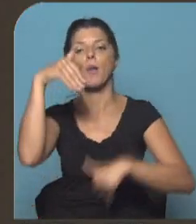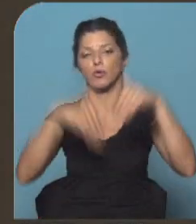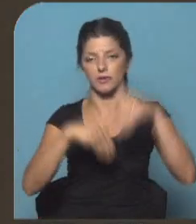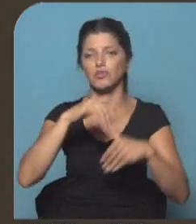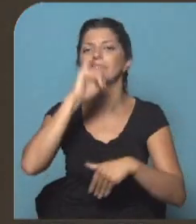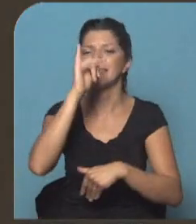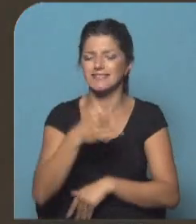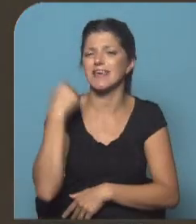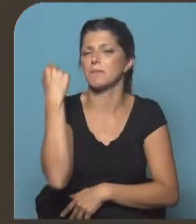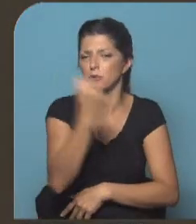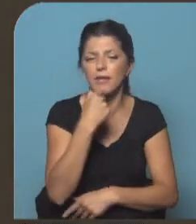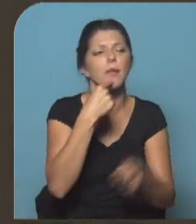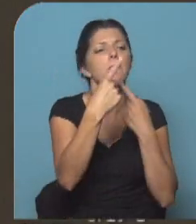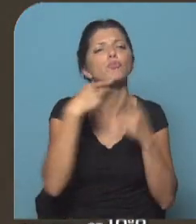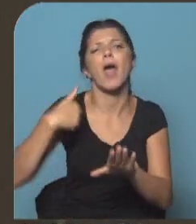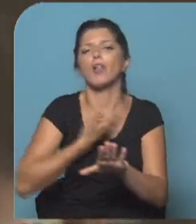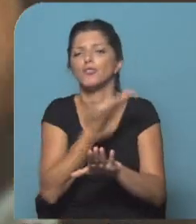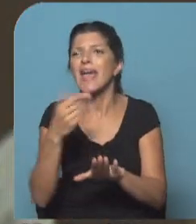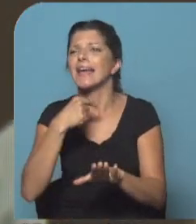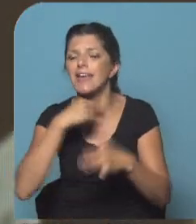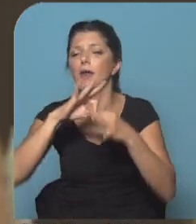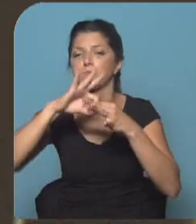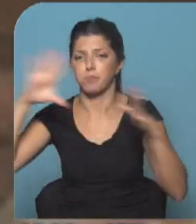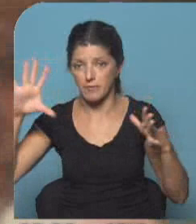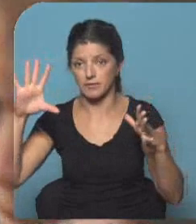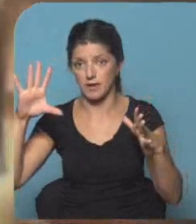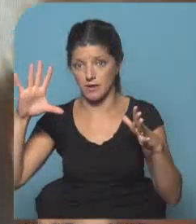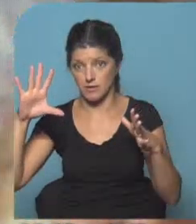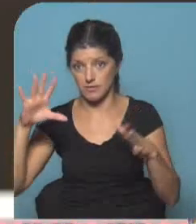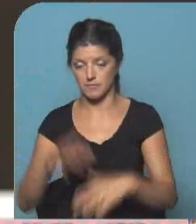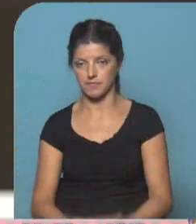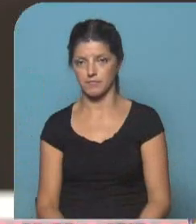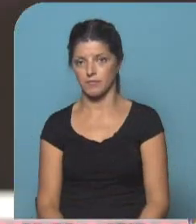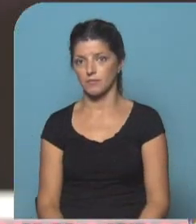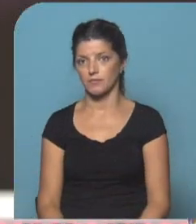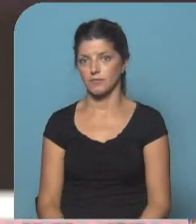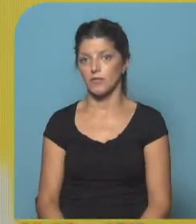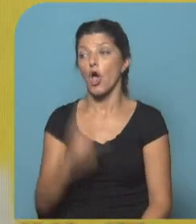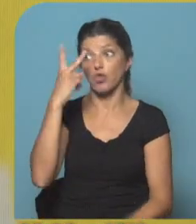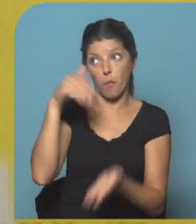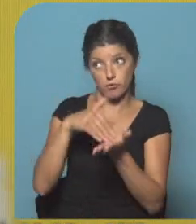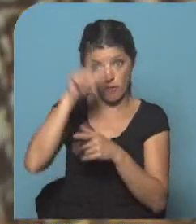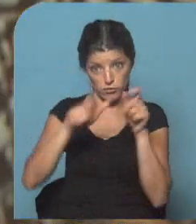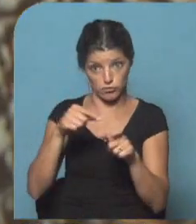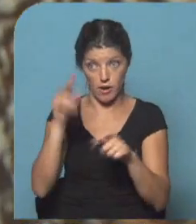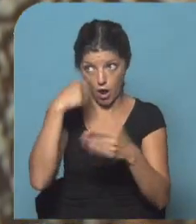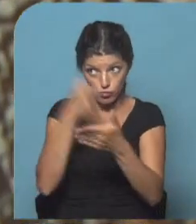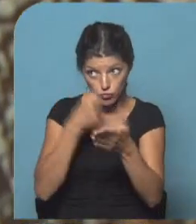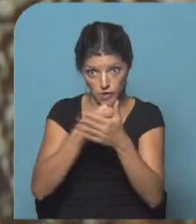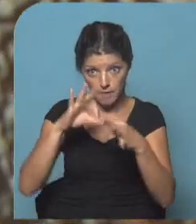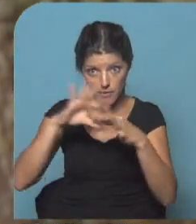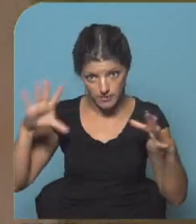sea vinculante. Volver al referéndum. Y jugar la carta de que si, bueno, si el referéndum que son 2 millones los vinculante finalmente